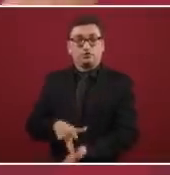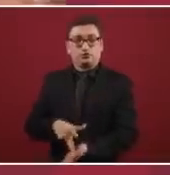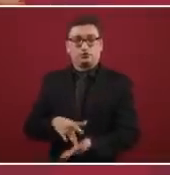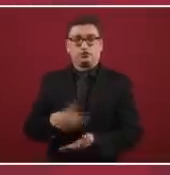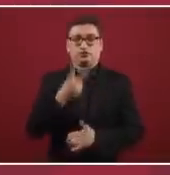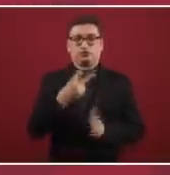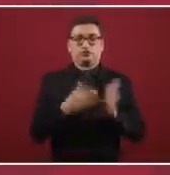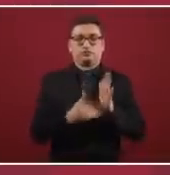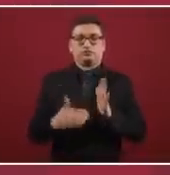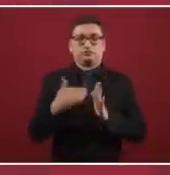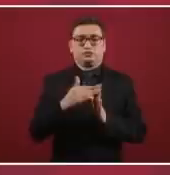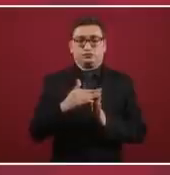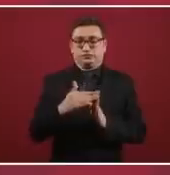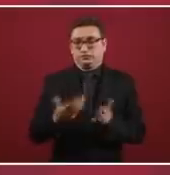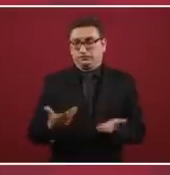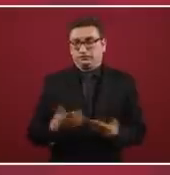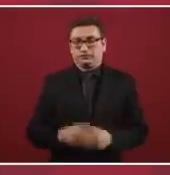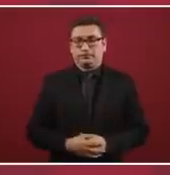2 millones.